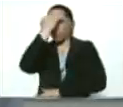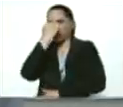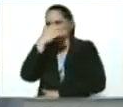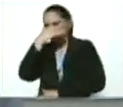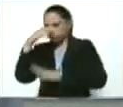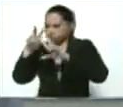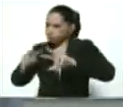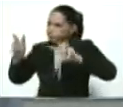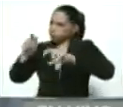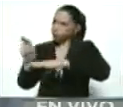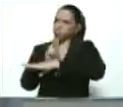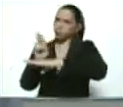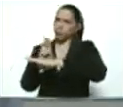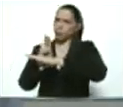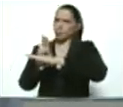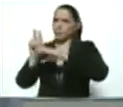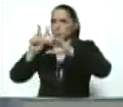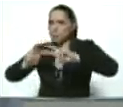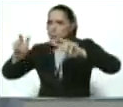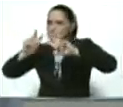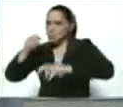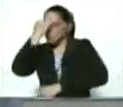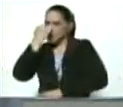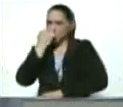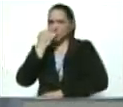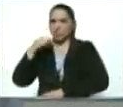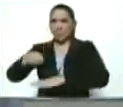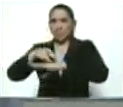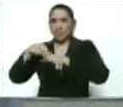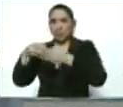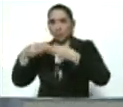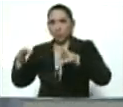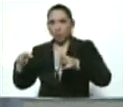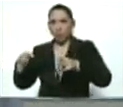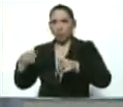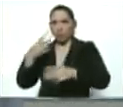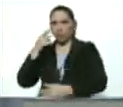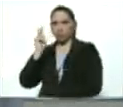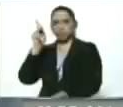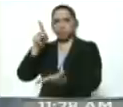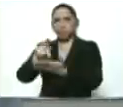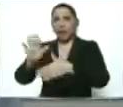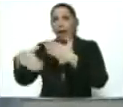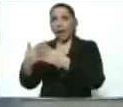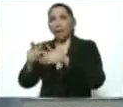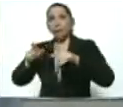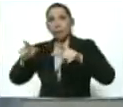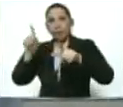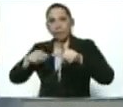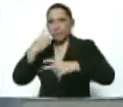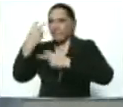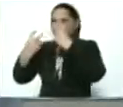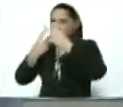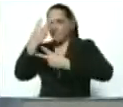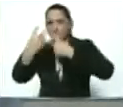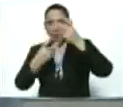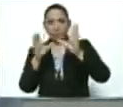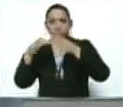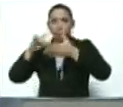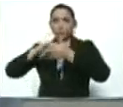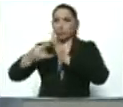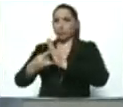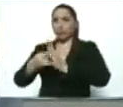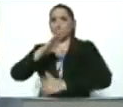criminalística. La unidad criminalística del Ministerio Público se trasladó hacia el lugar. También se trasladó los equipos técnicos